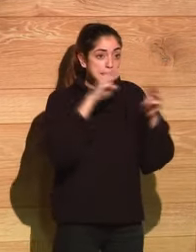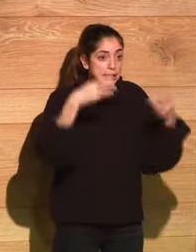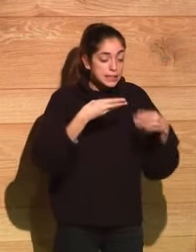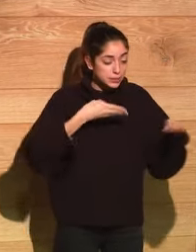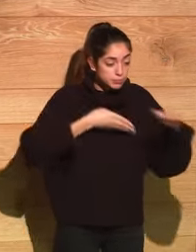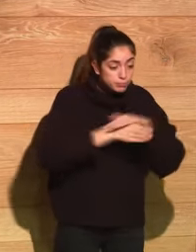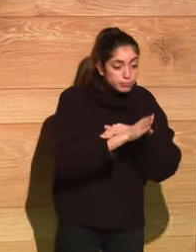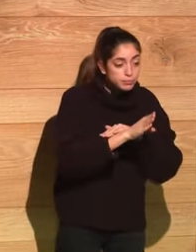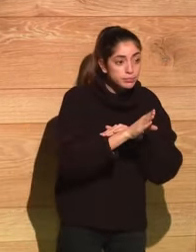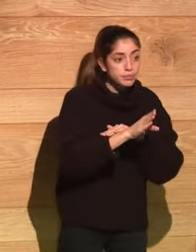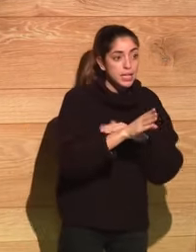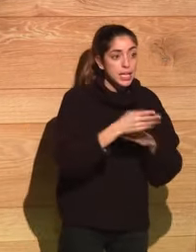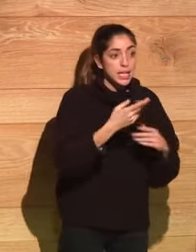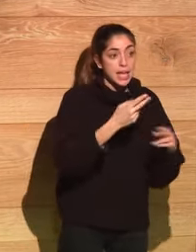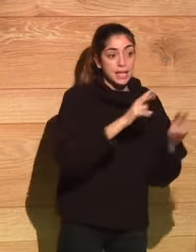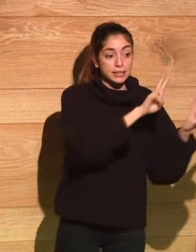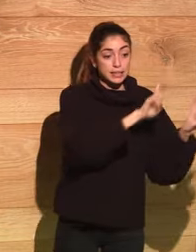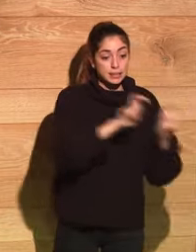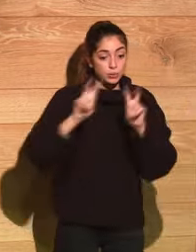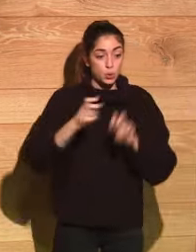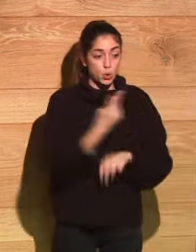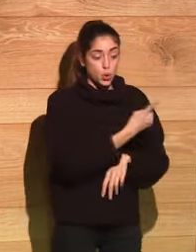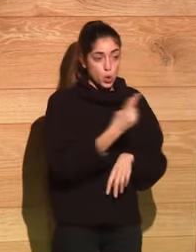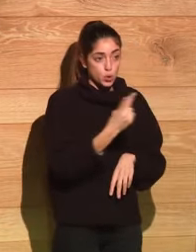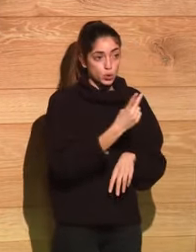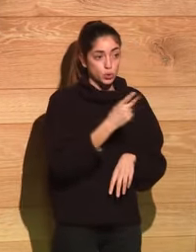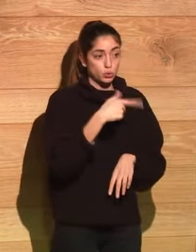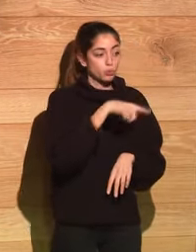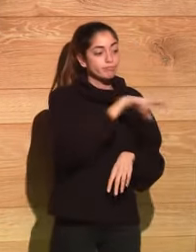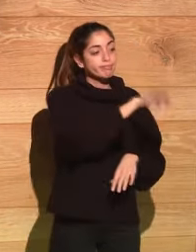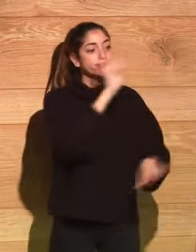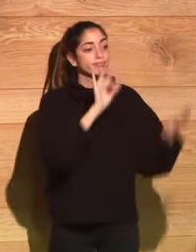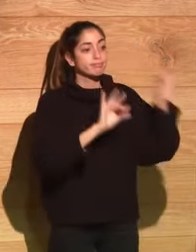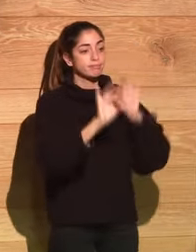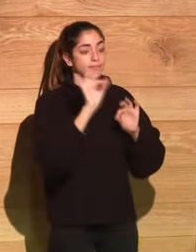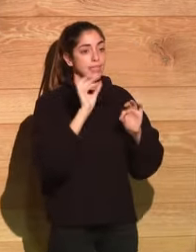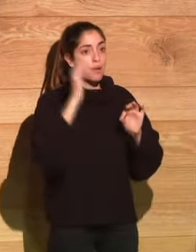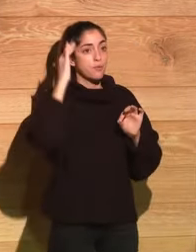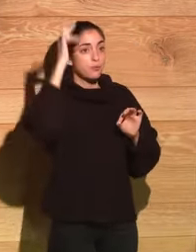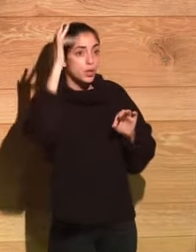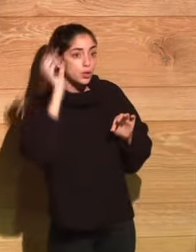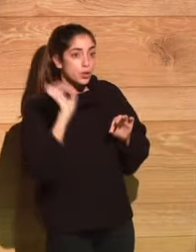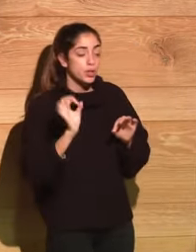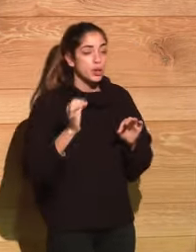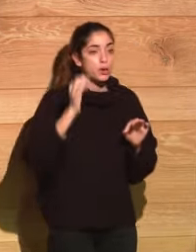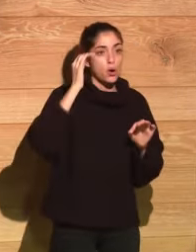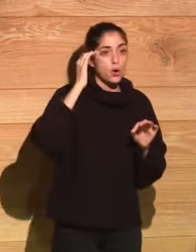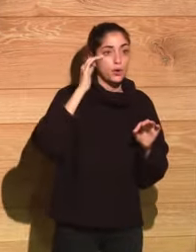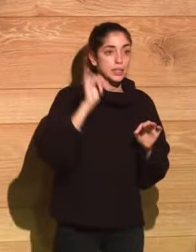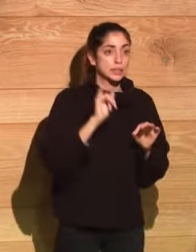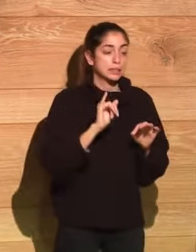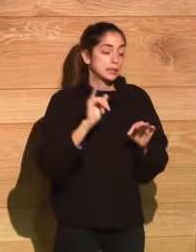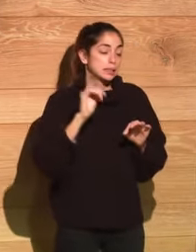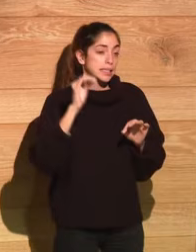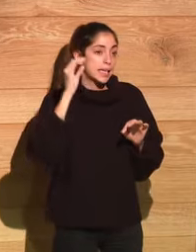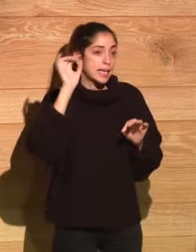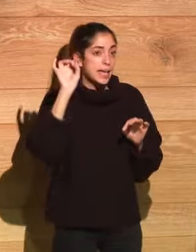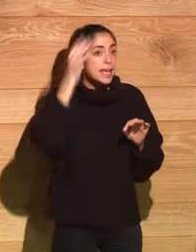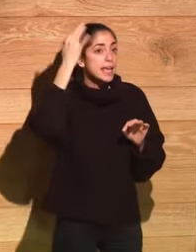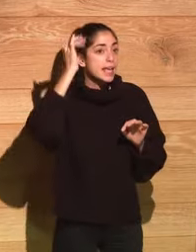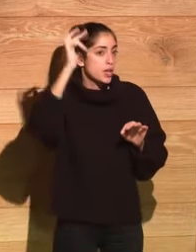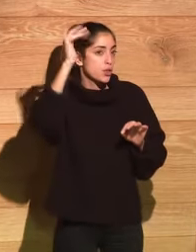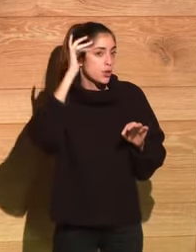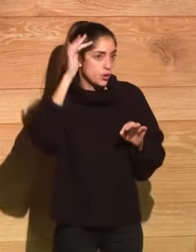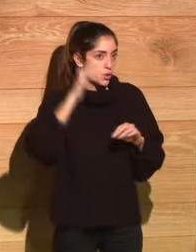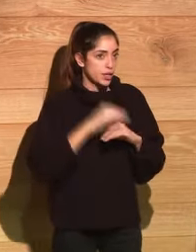pues escoge el que quieras. Si de hace tres días es filosofía, de ahora ya es ideología. O sea que creo que han sido muy